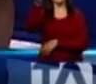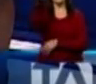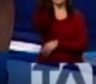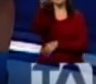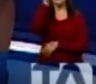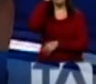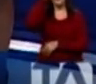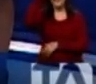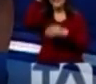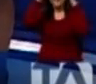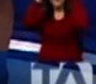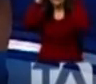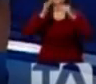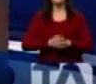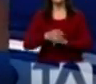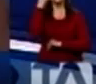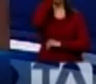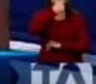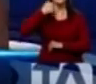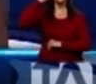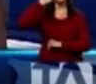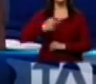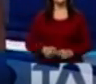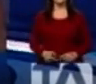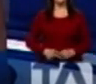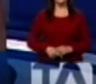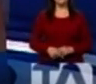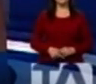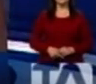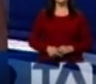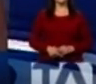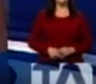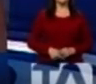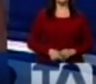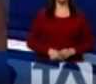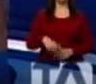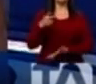capital, precisamente en el sector de Carapungo. Jorge, buenos días. ¿Qué nos tienes de novedades por allá?